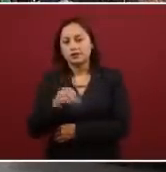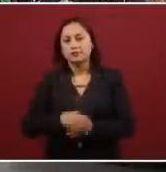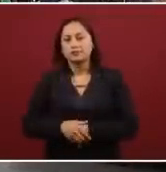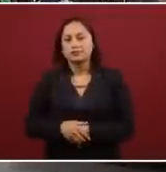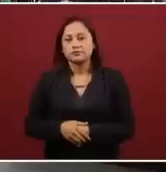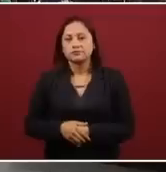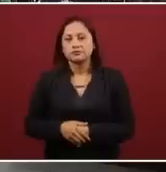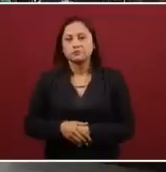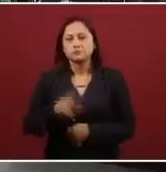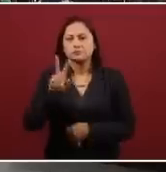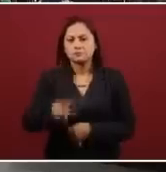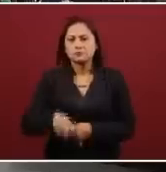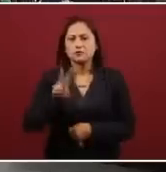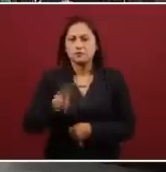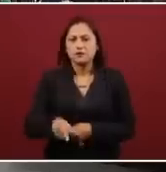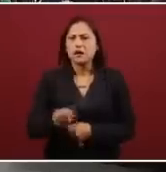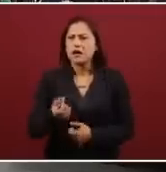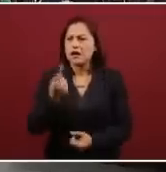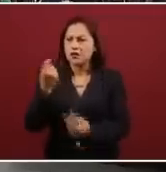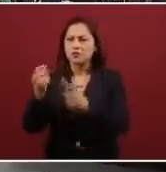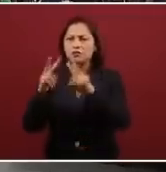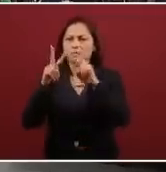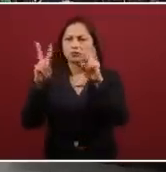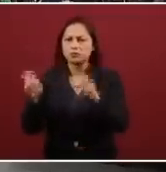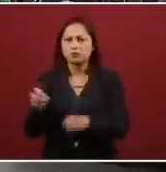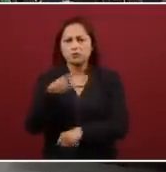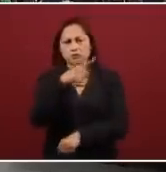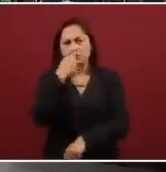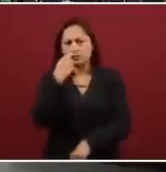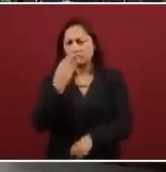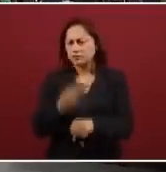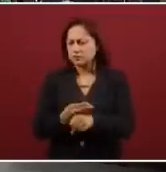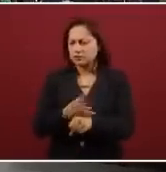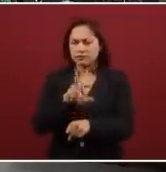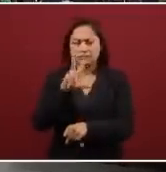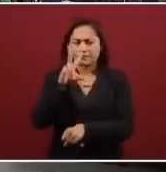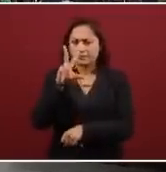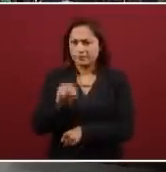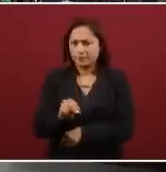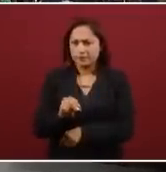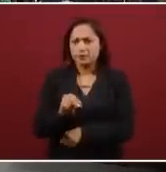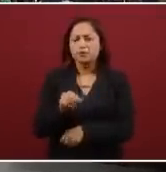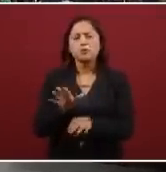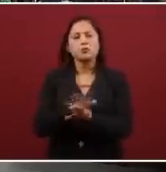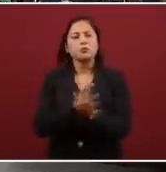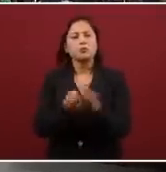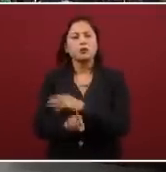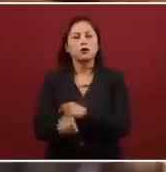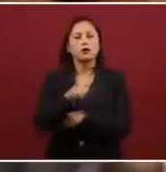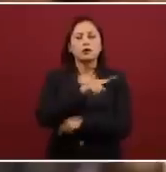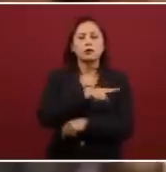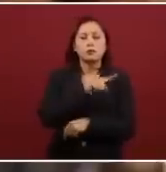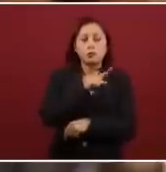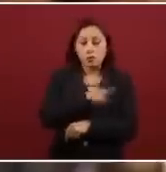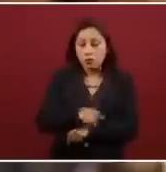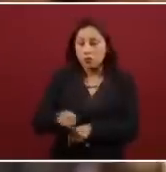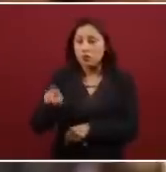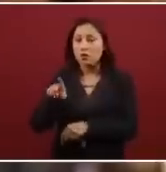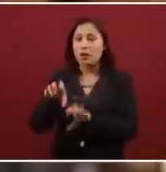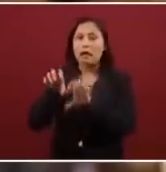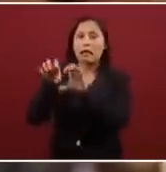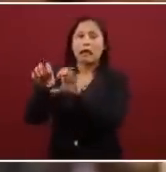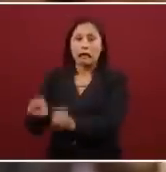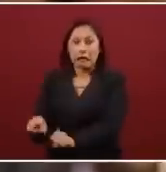no son responsabilidad de usted, presidente, pero como perseguir delincuentes y criminales. ¿Pero